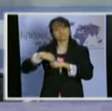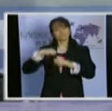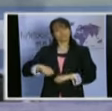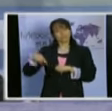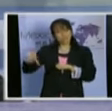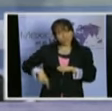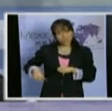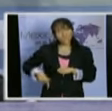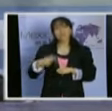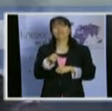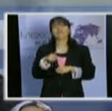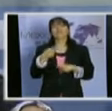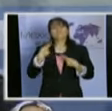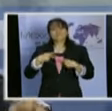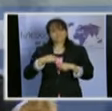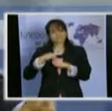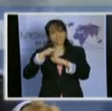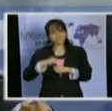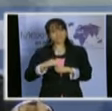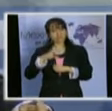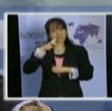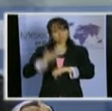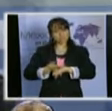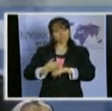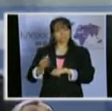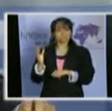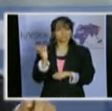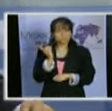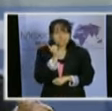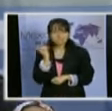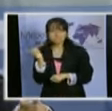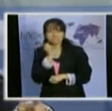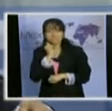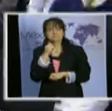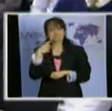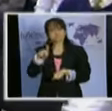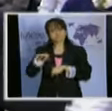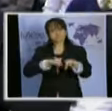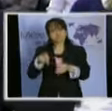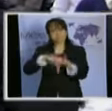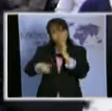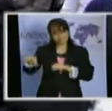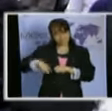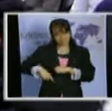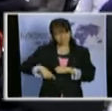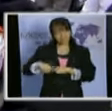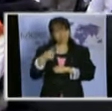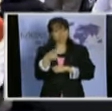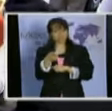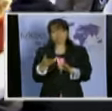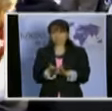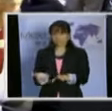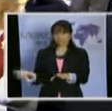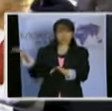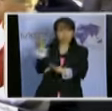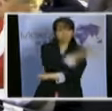este encuentro de actores no se ha dado fácilmente en la historia de nuestro país, en la